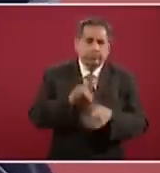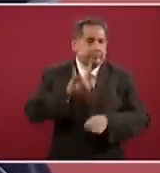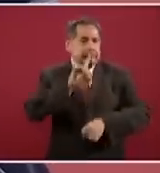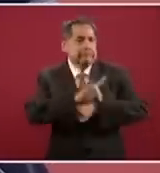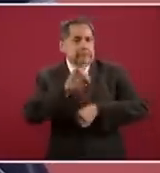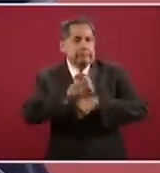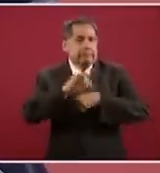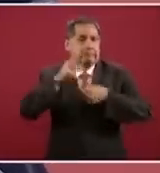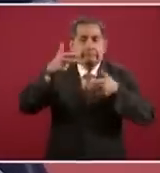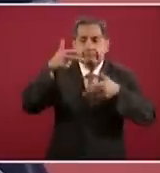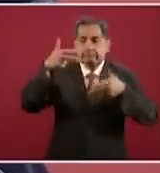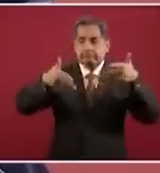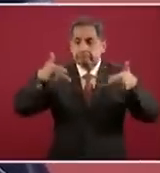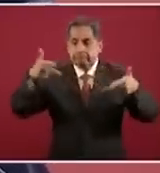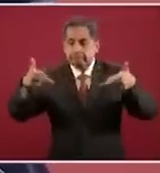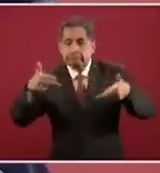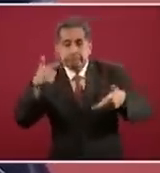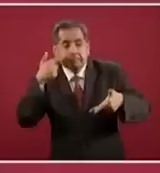montajes,